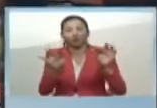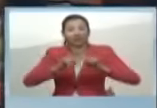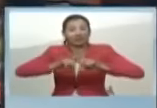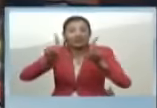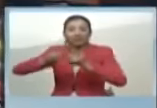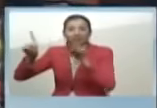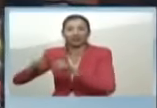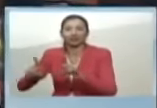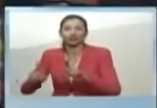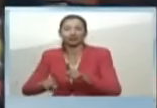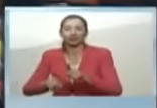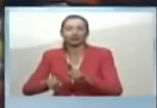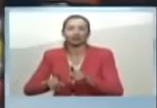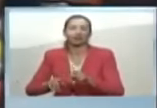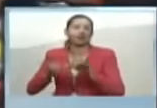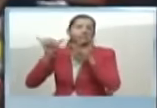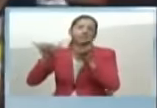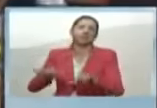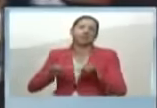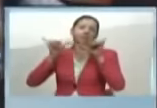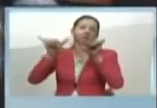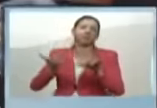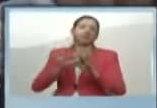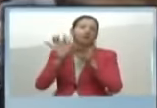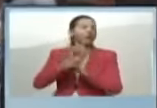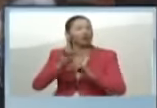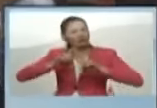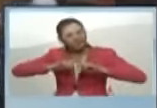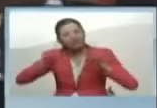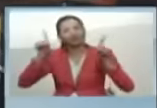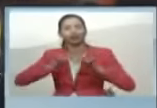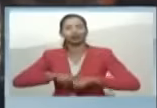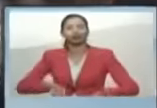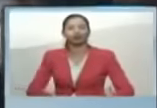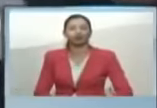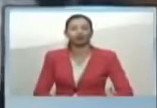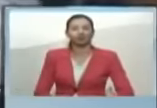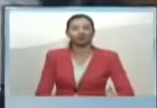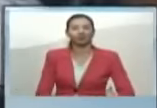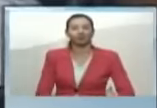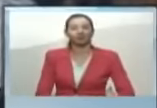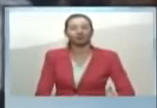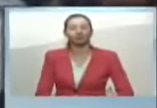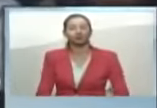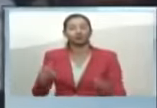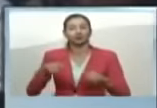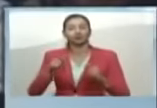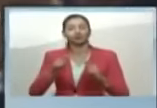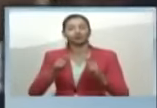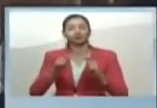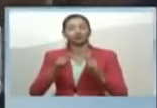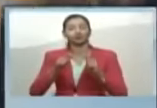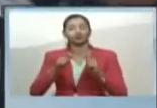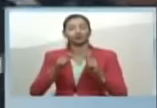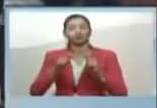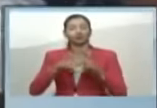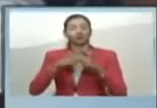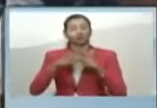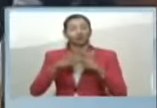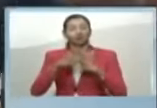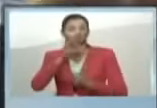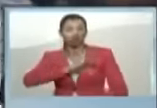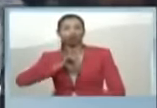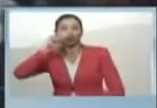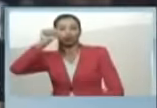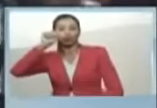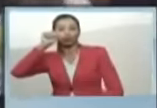distintos a las vías neoliberales y burocráticas y reformistas, sino con socialismo